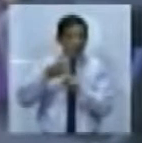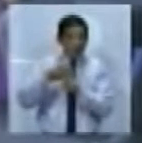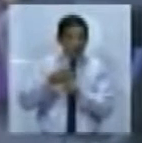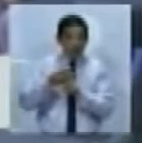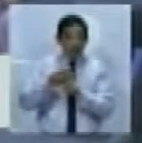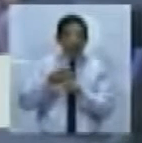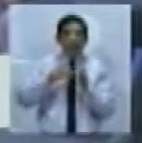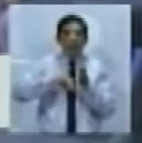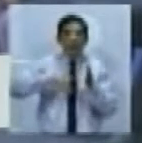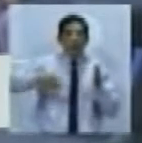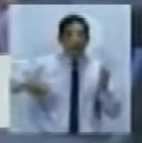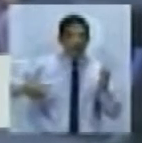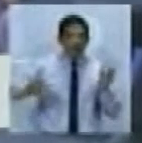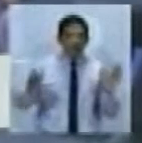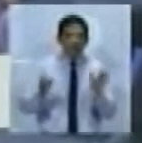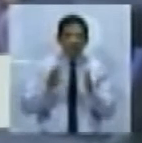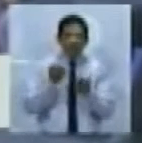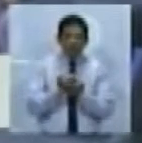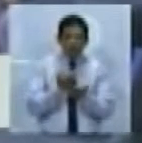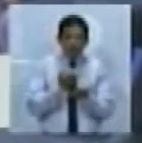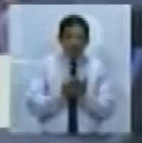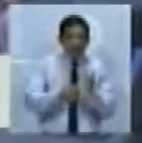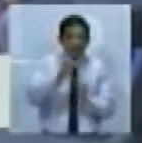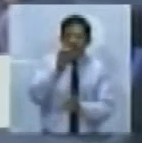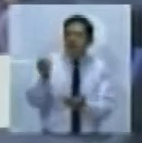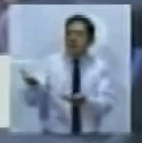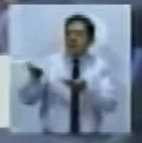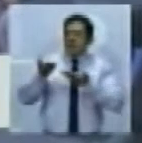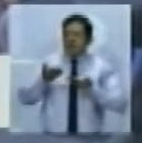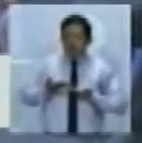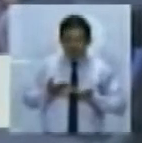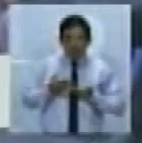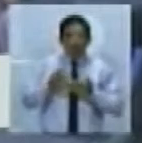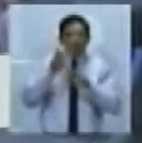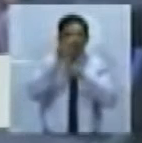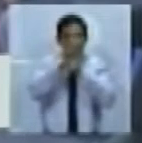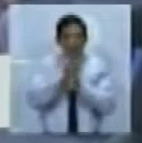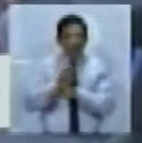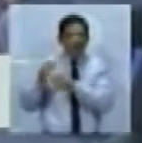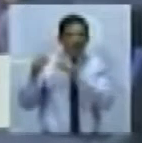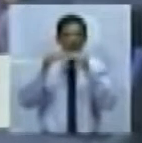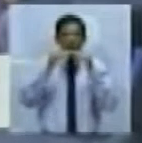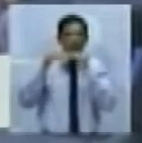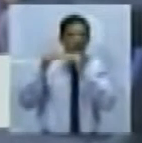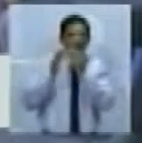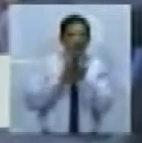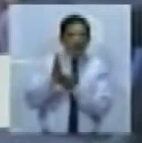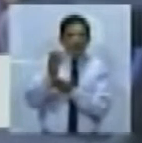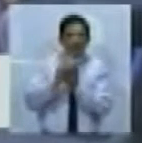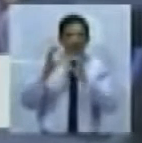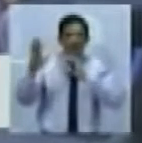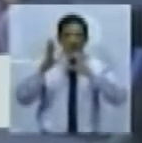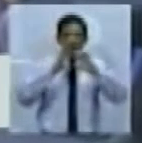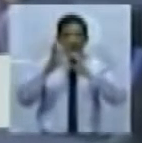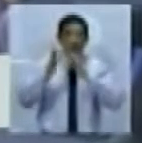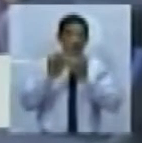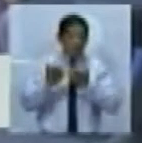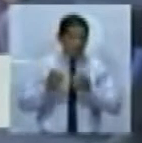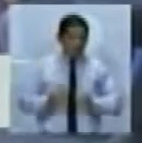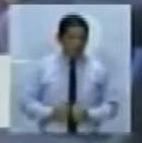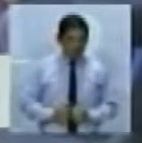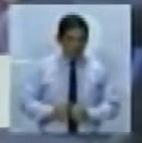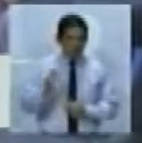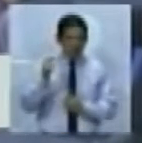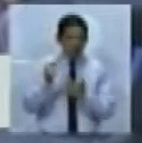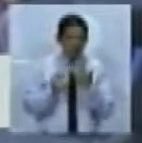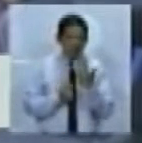TICs con impulso económico a las demandas colectivas para garantizar la democratización del acceso a las telecomunicaciones son algunos de